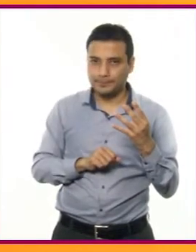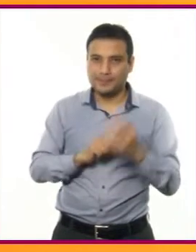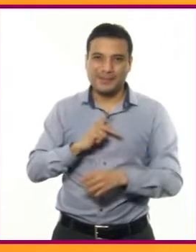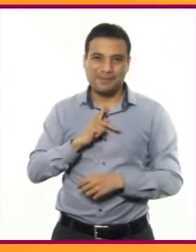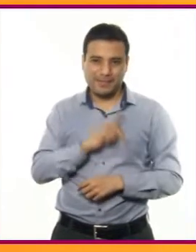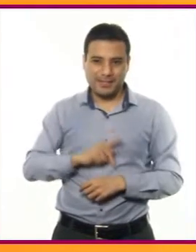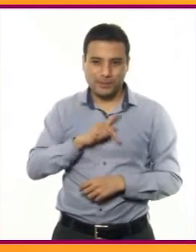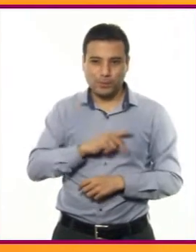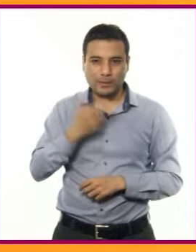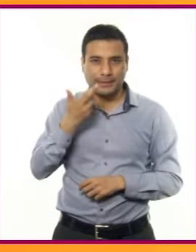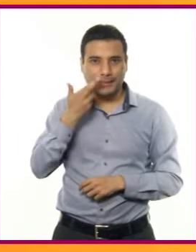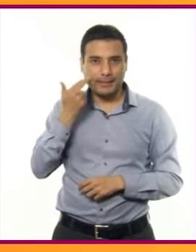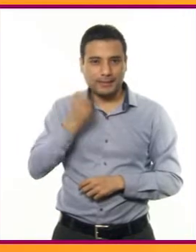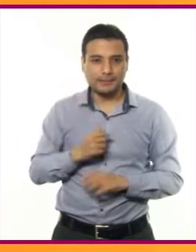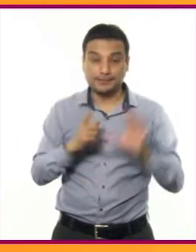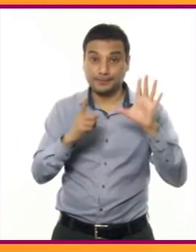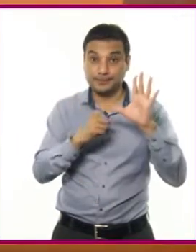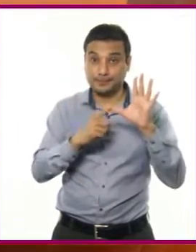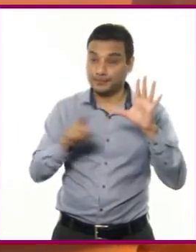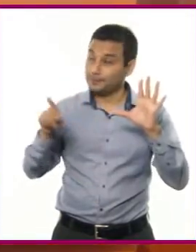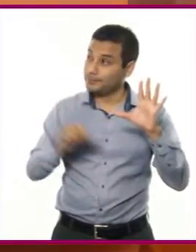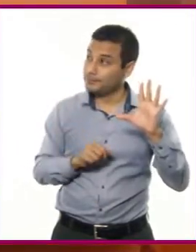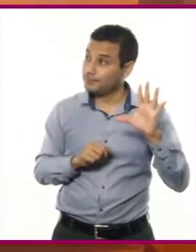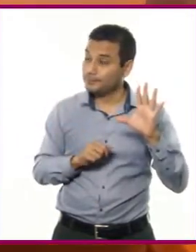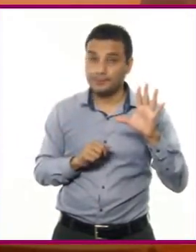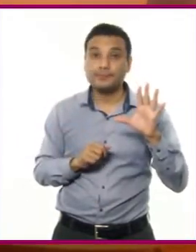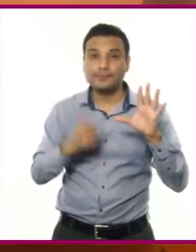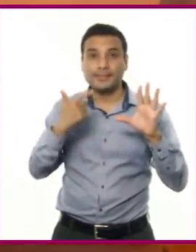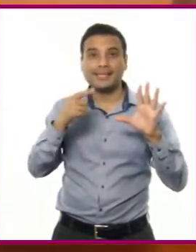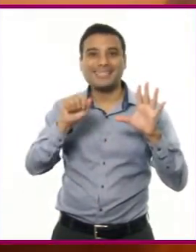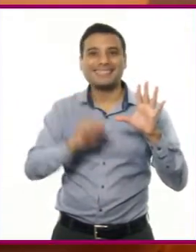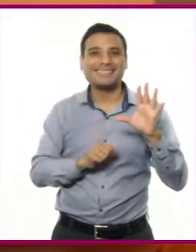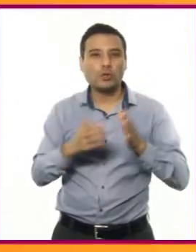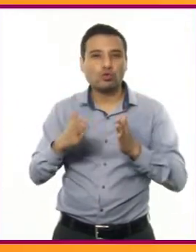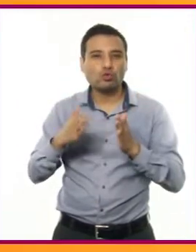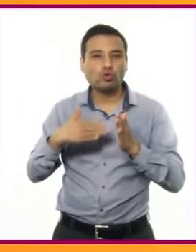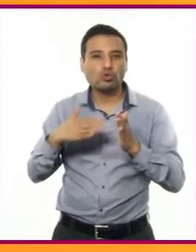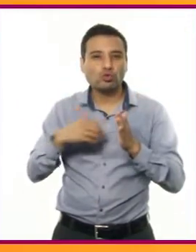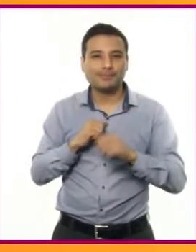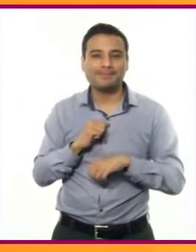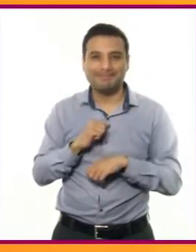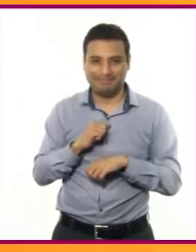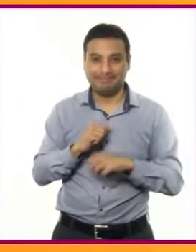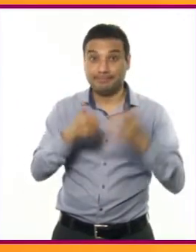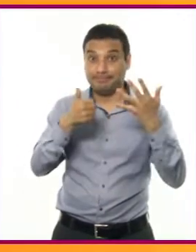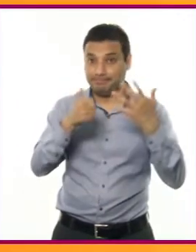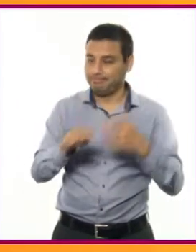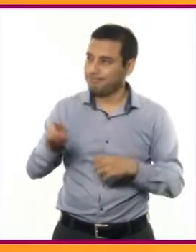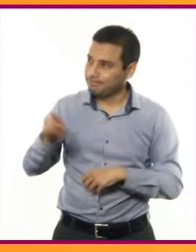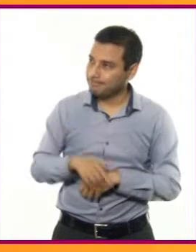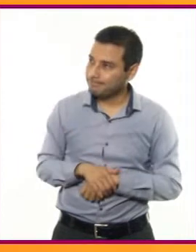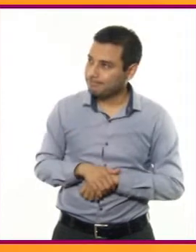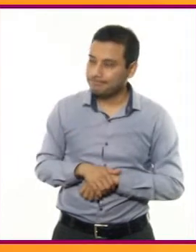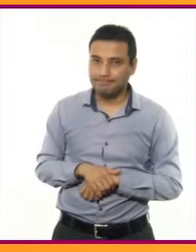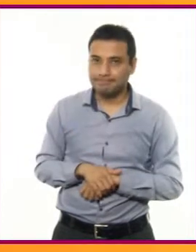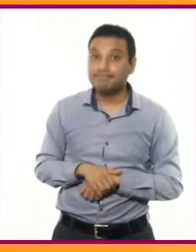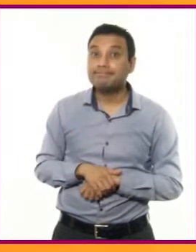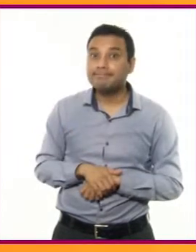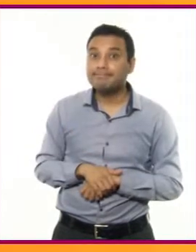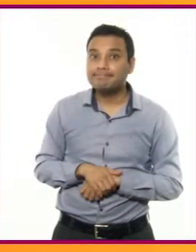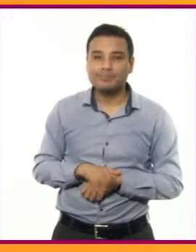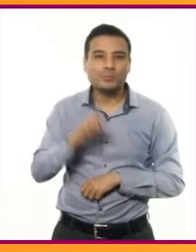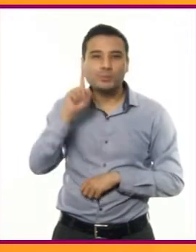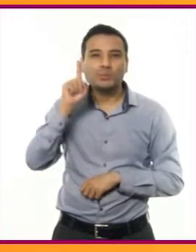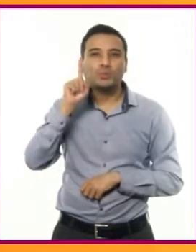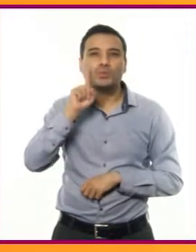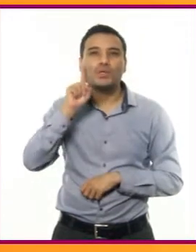veneno para ratas, el butano, utilizado como gas en cocinas y boiler, y el amoníaco, con el que las amas de